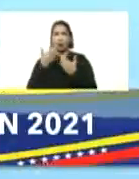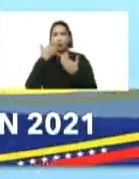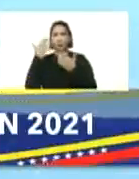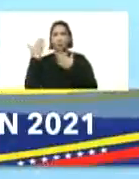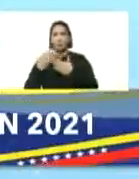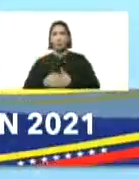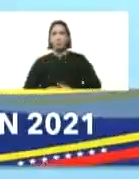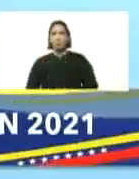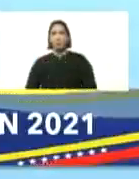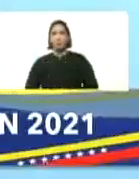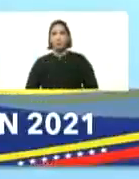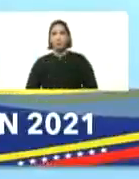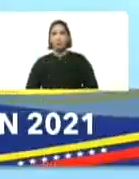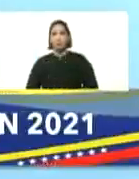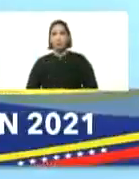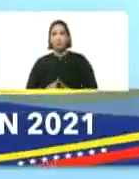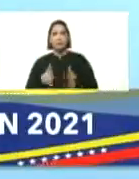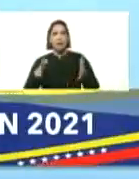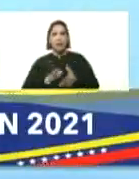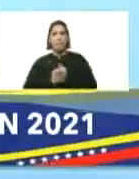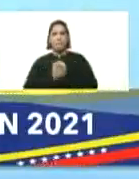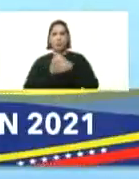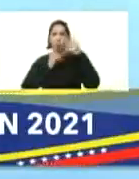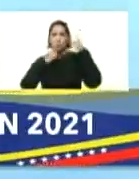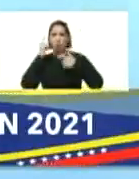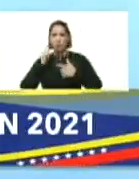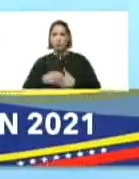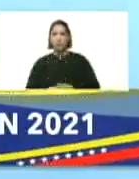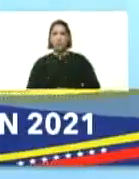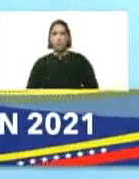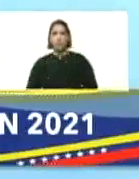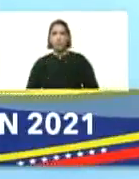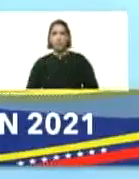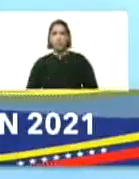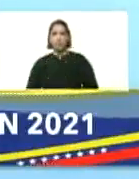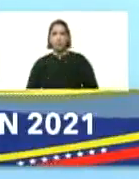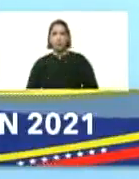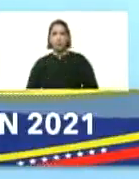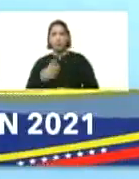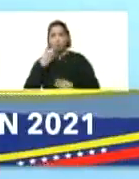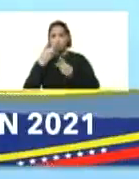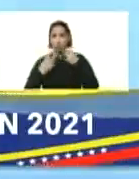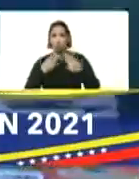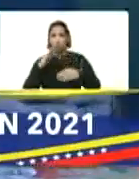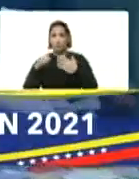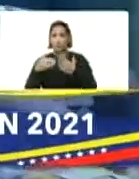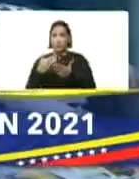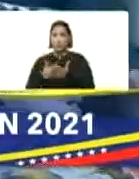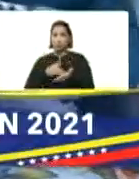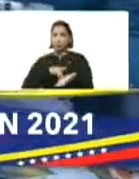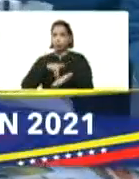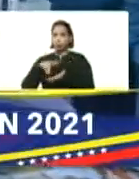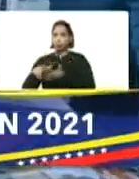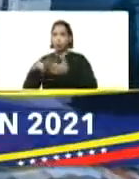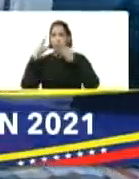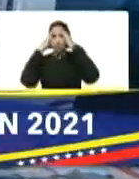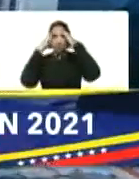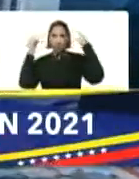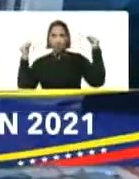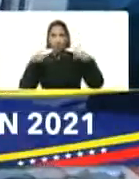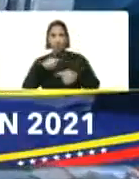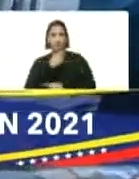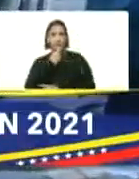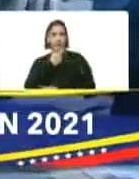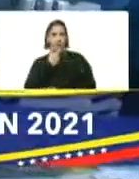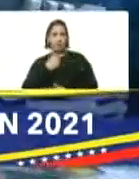Giap, gran amigo de nuestro comandante Hugo Chávez. Lo visitó allá en Vietnam. Esto es una